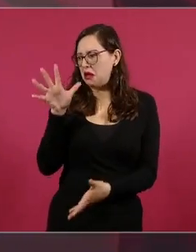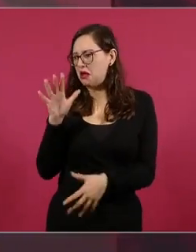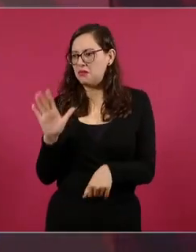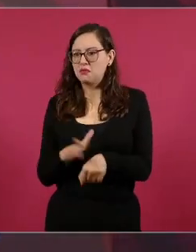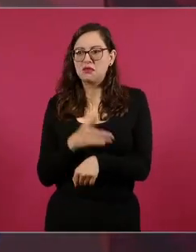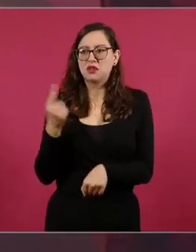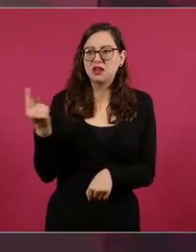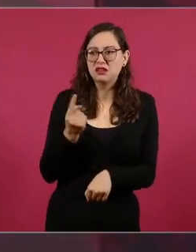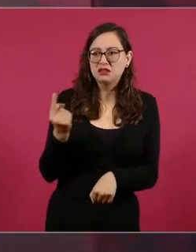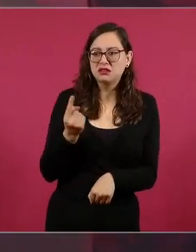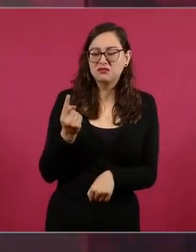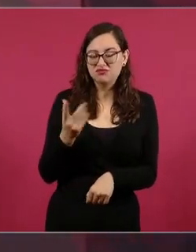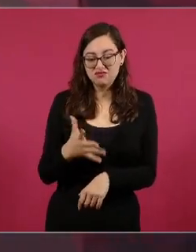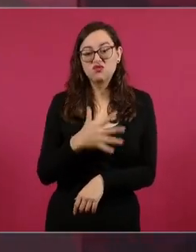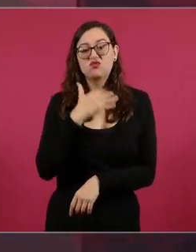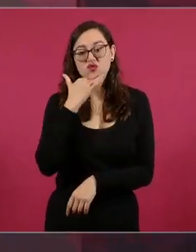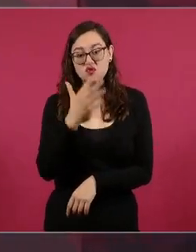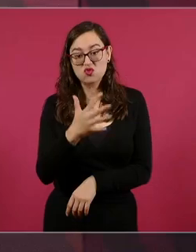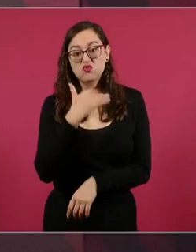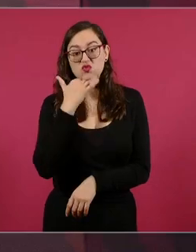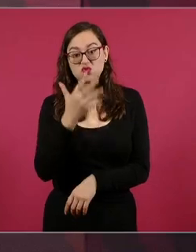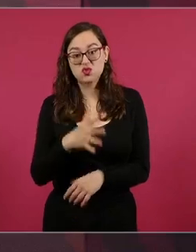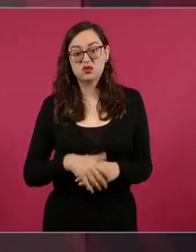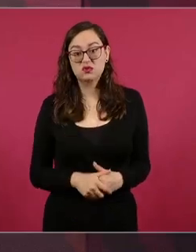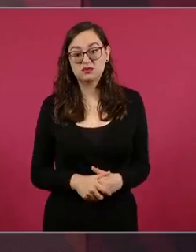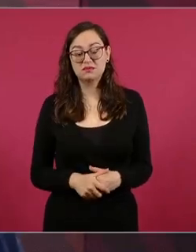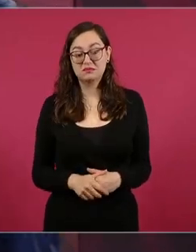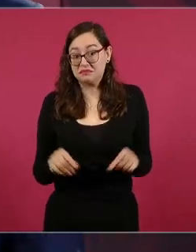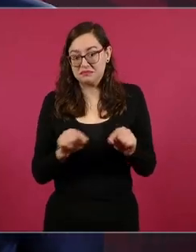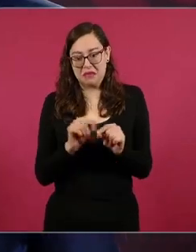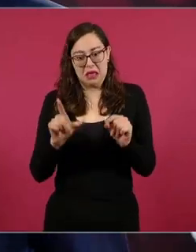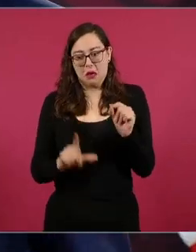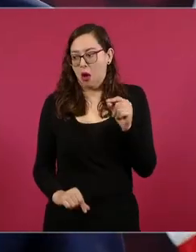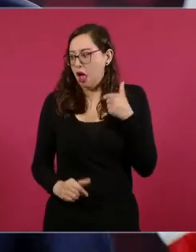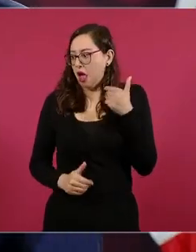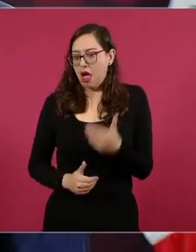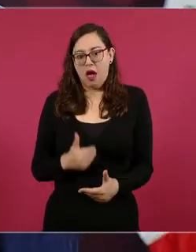Por eso México no avanzaba,